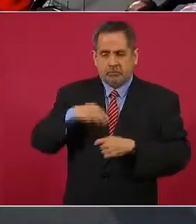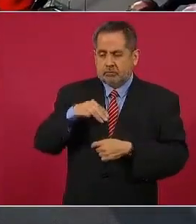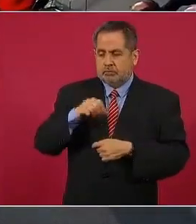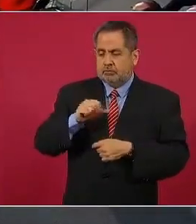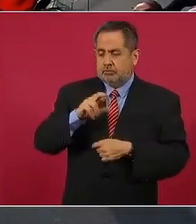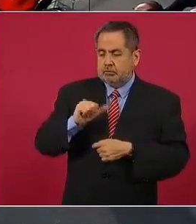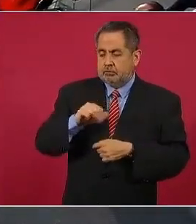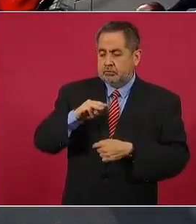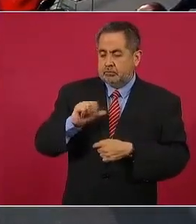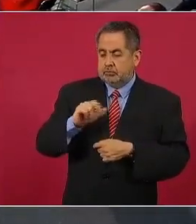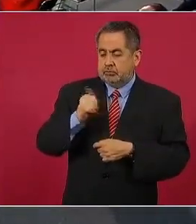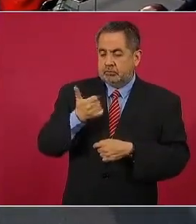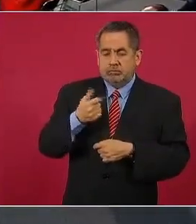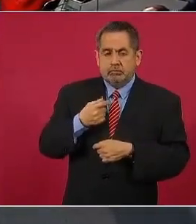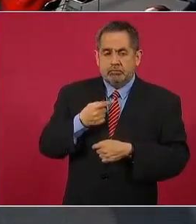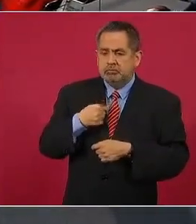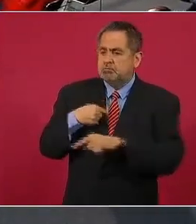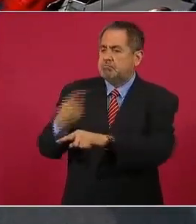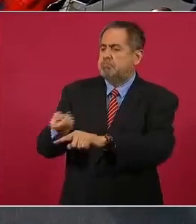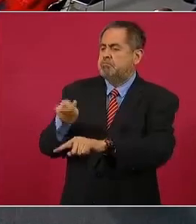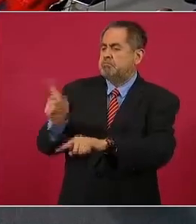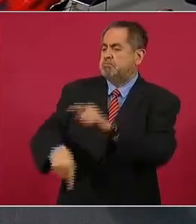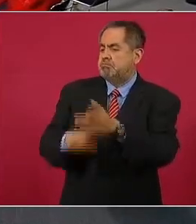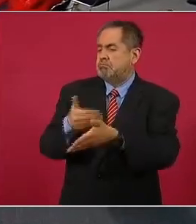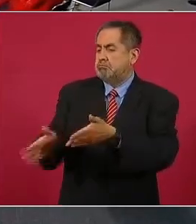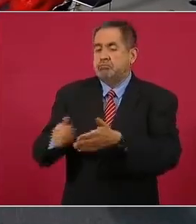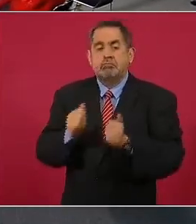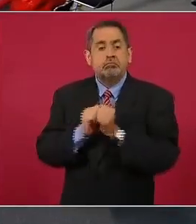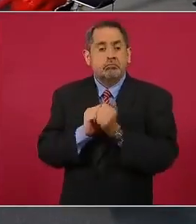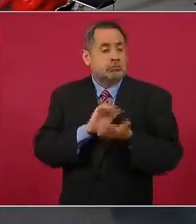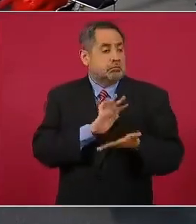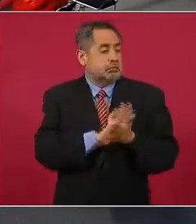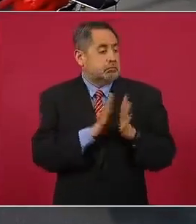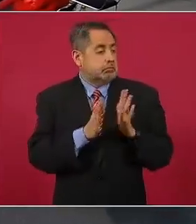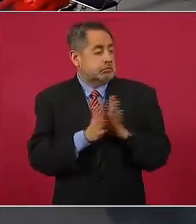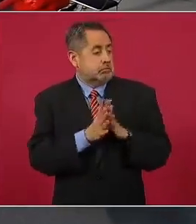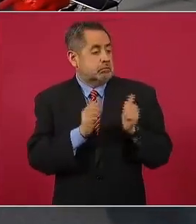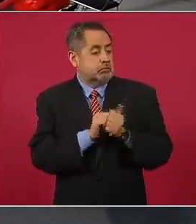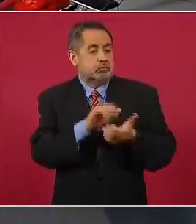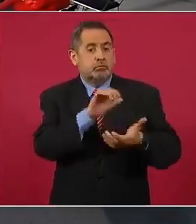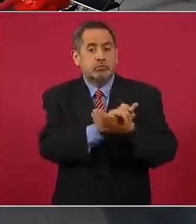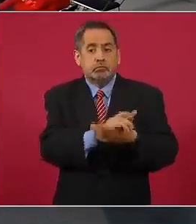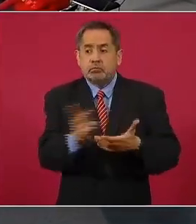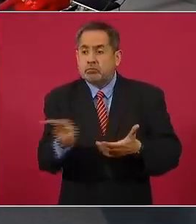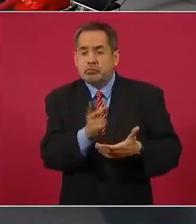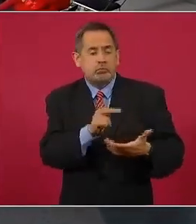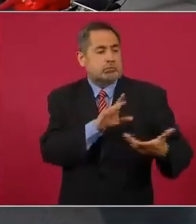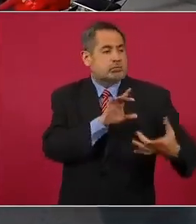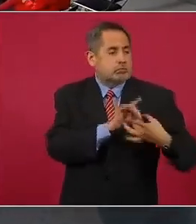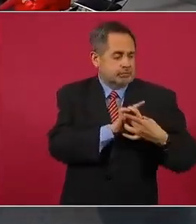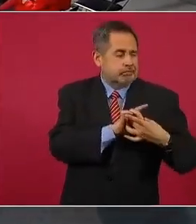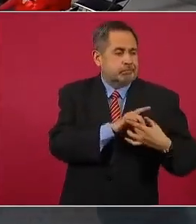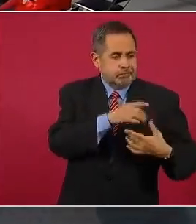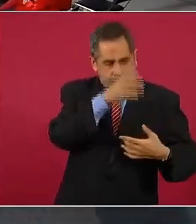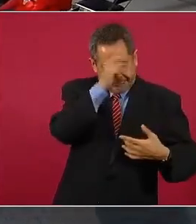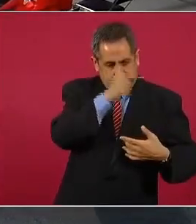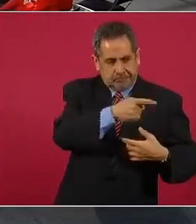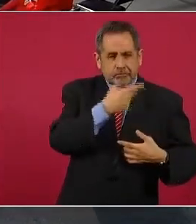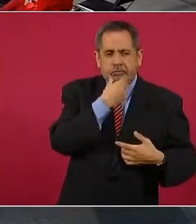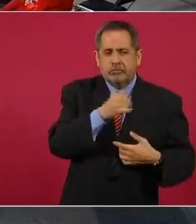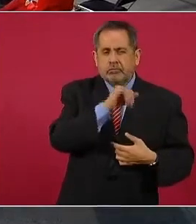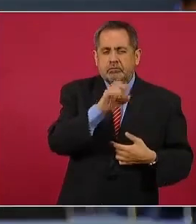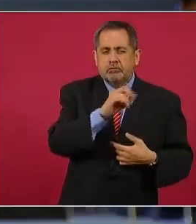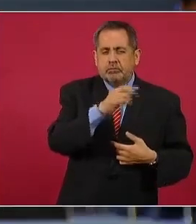María Margarita Gallegos López, quien en contubernio con el esposo de Victoria Domínguez de la Sierra, el señor Jorge